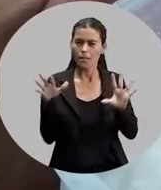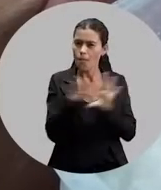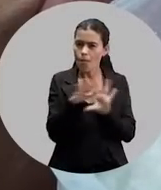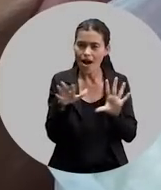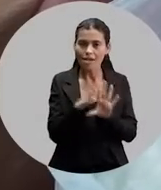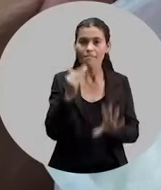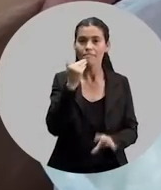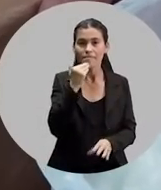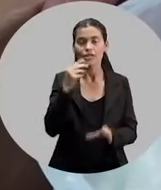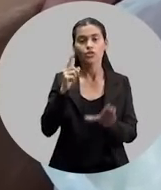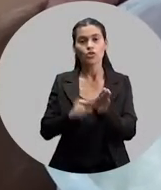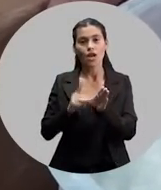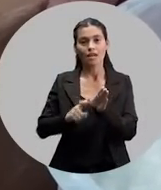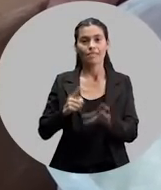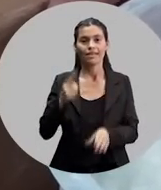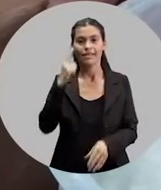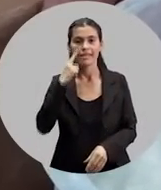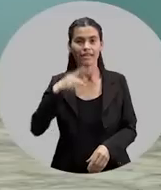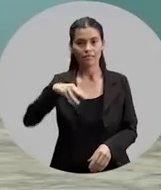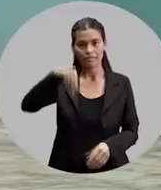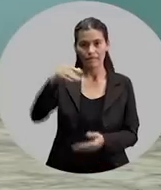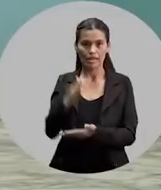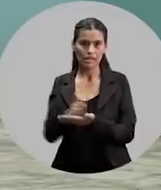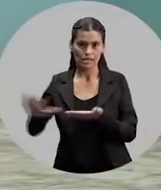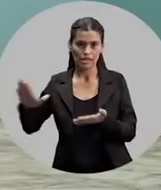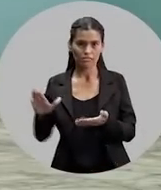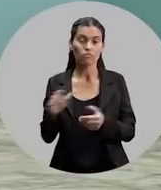es solo el almidón.